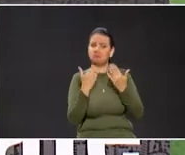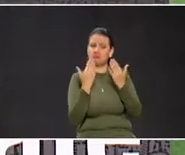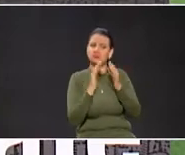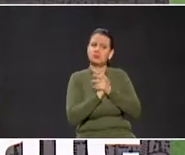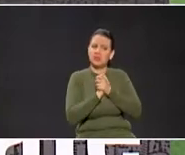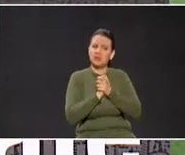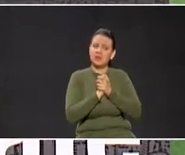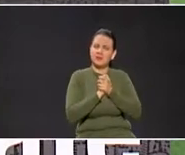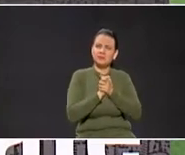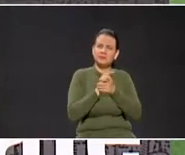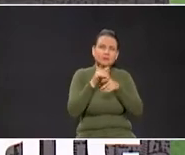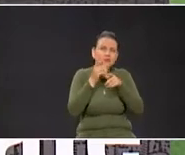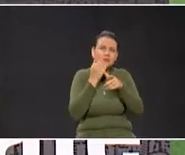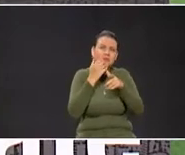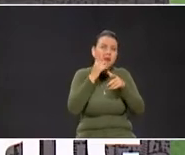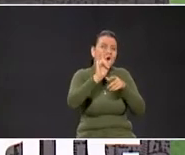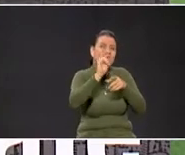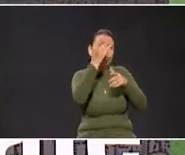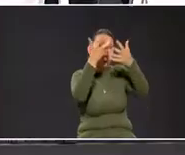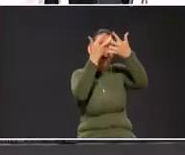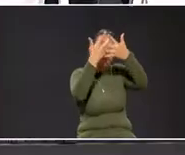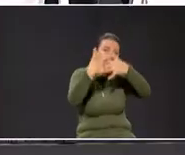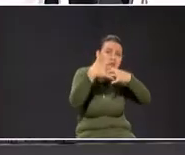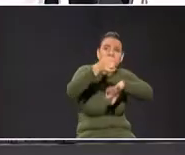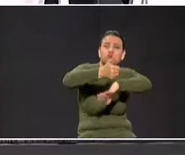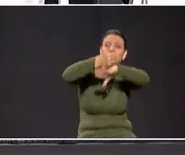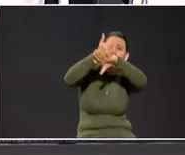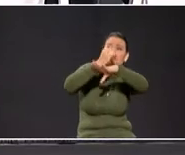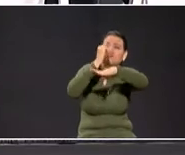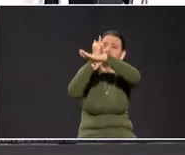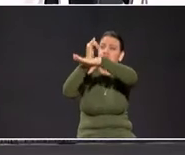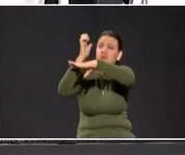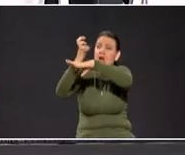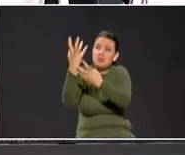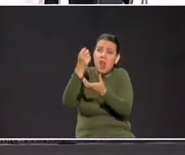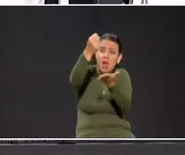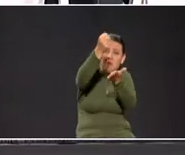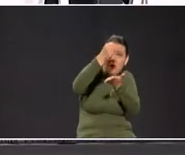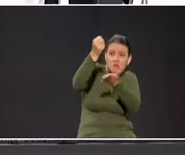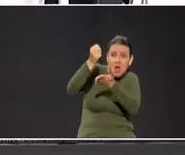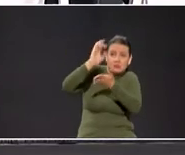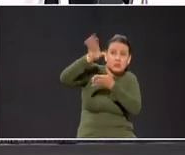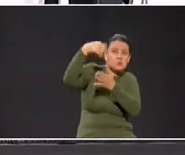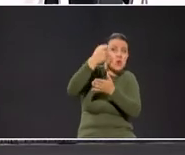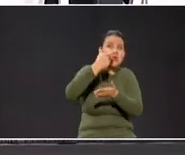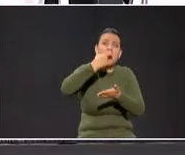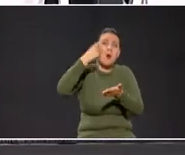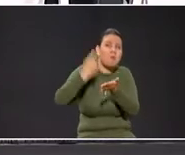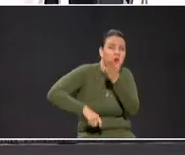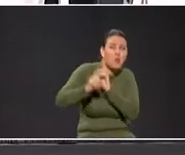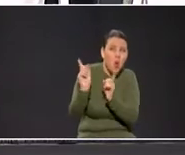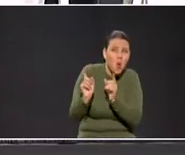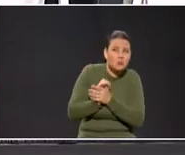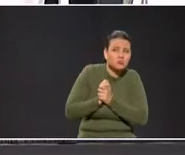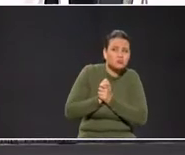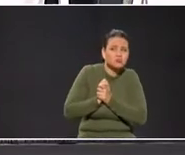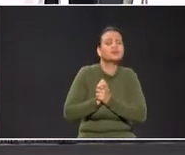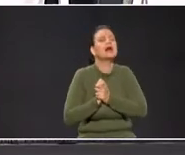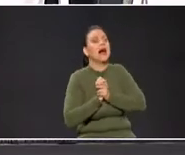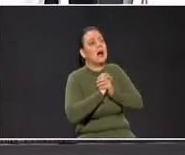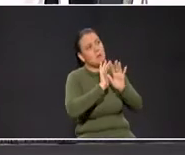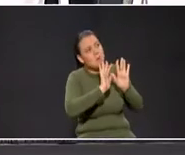de incentivos tributarios por ejemplo bueno de los impuestos que dependan del municipio se puede presentar